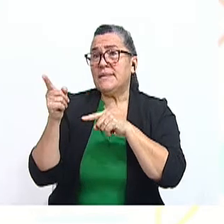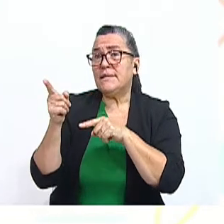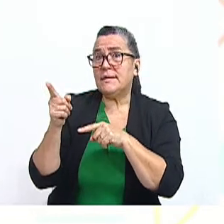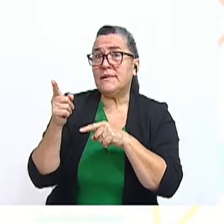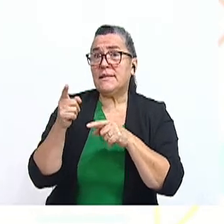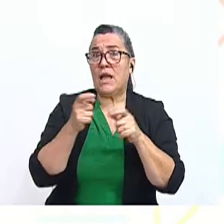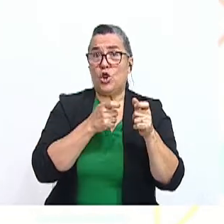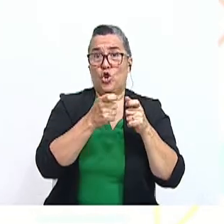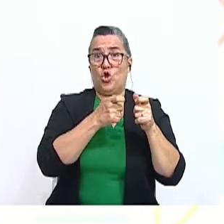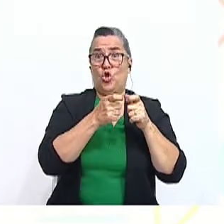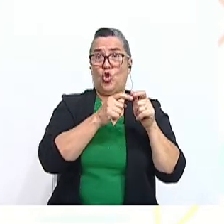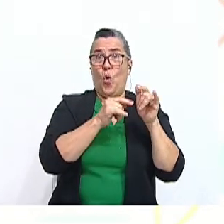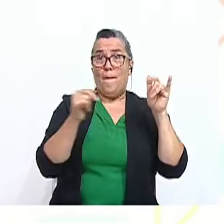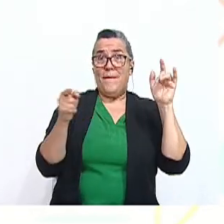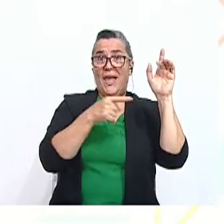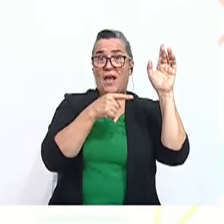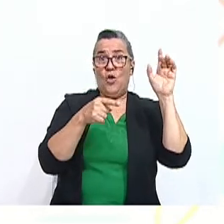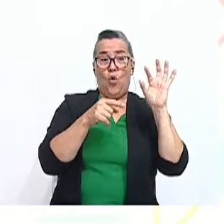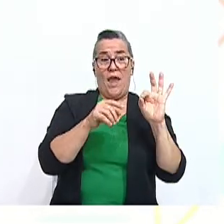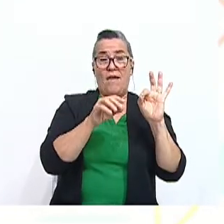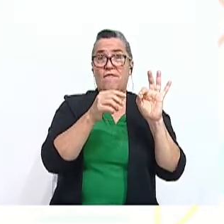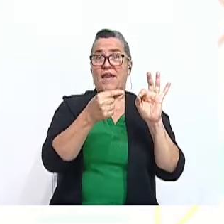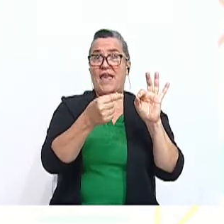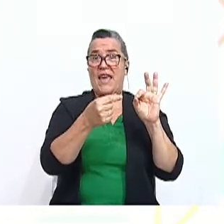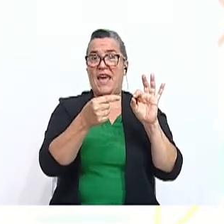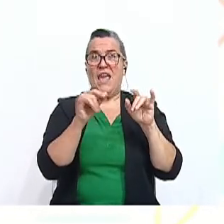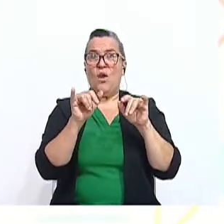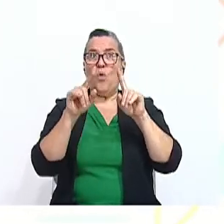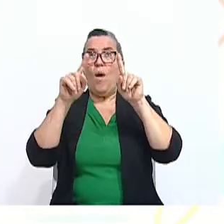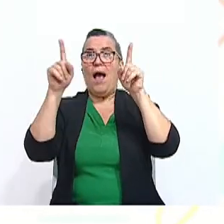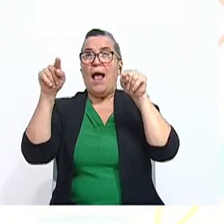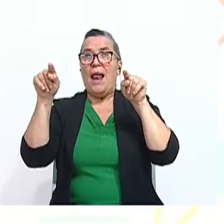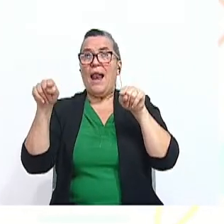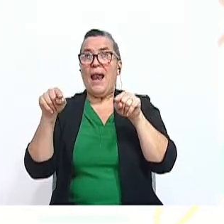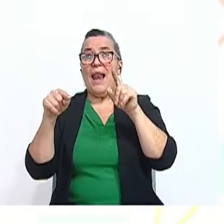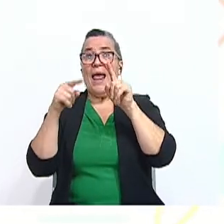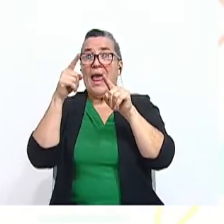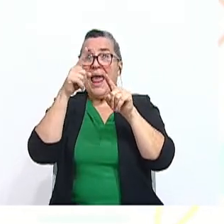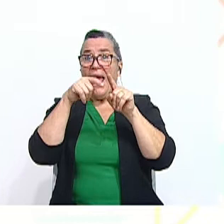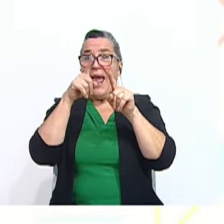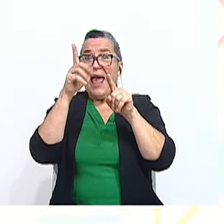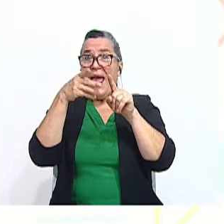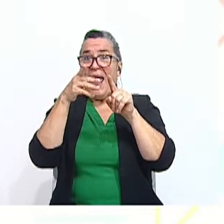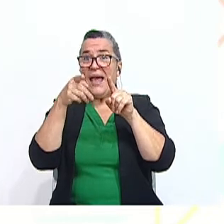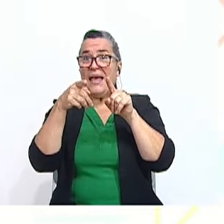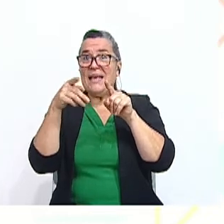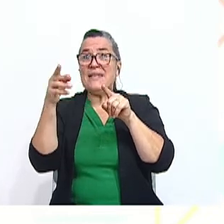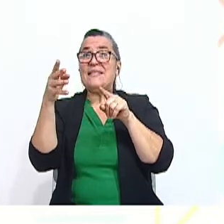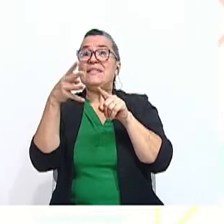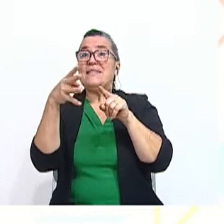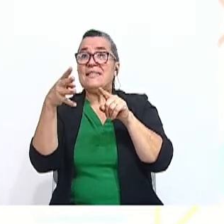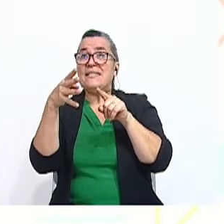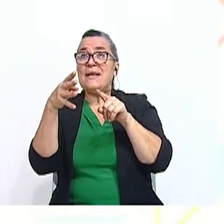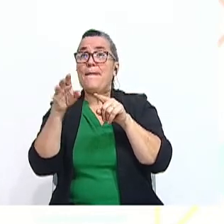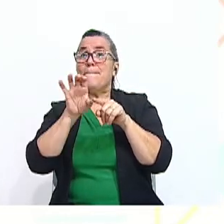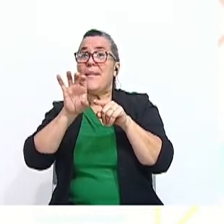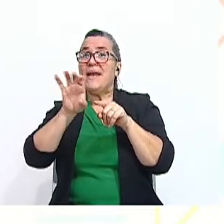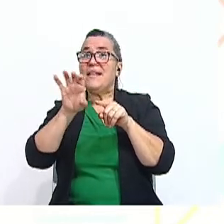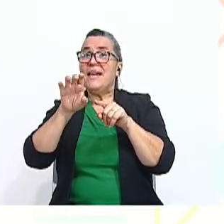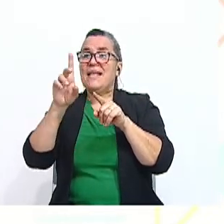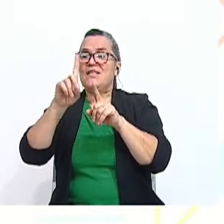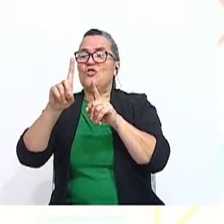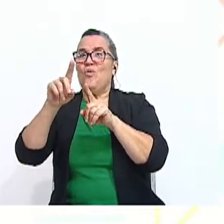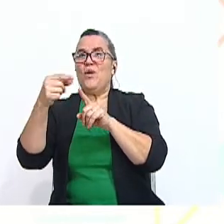El dominio de la composición de f y g es igual al conjunto de las x, tal que x pertenece al dominio de